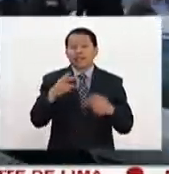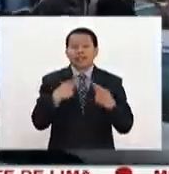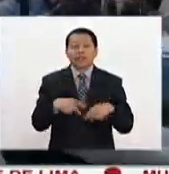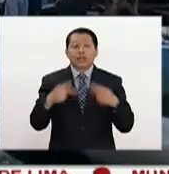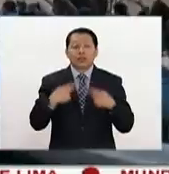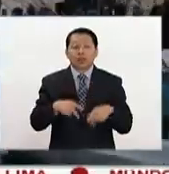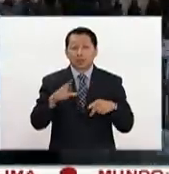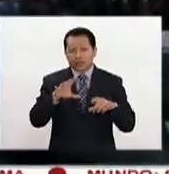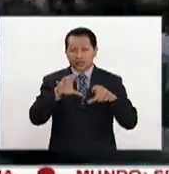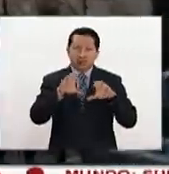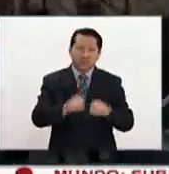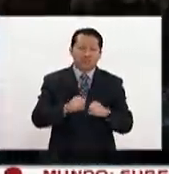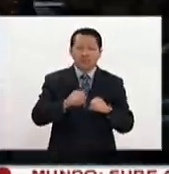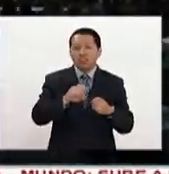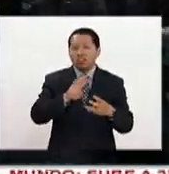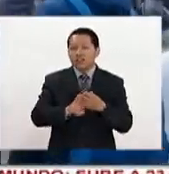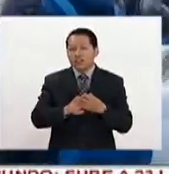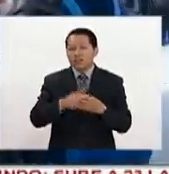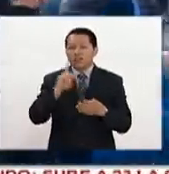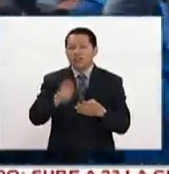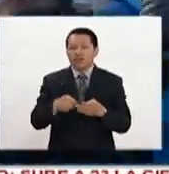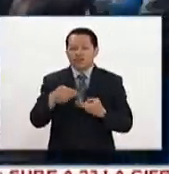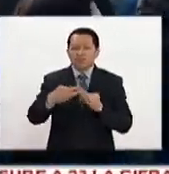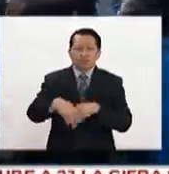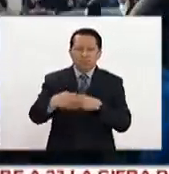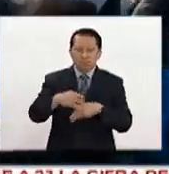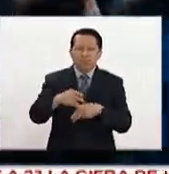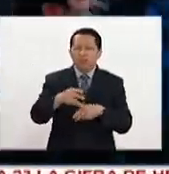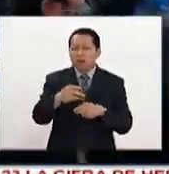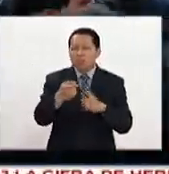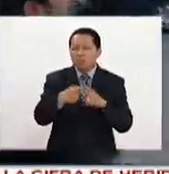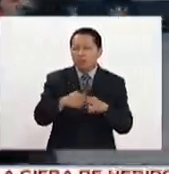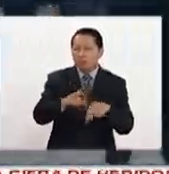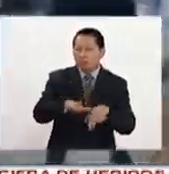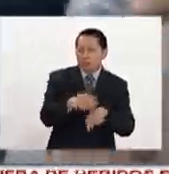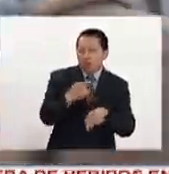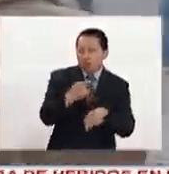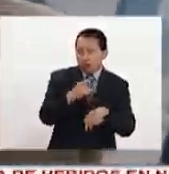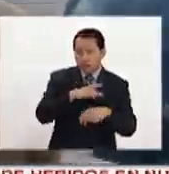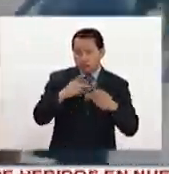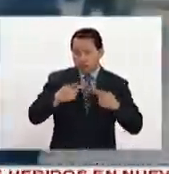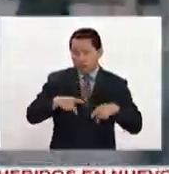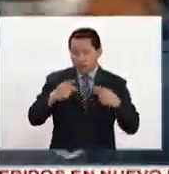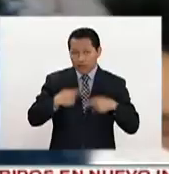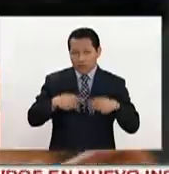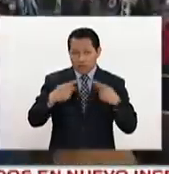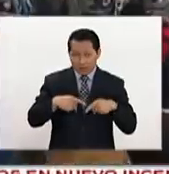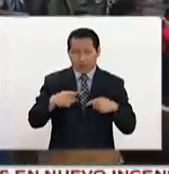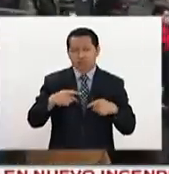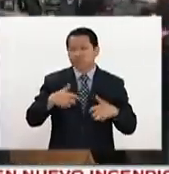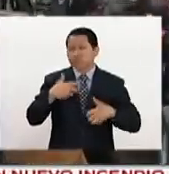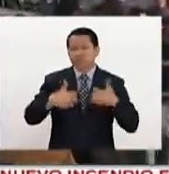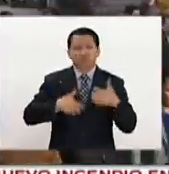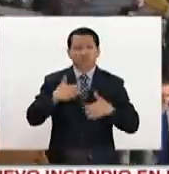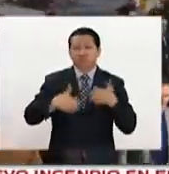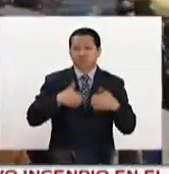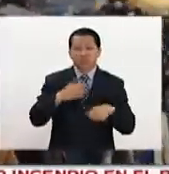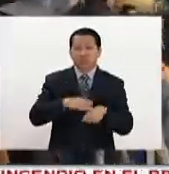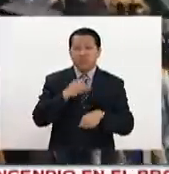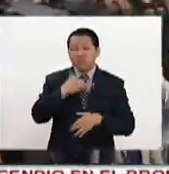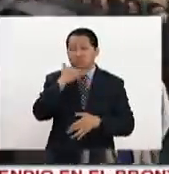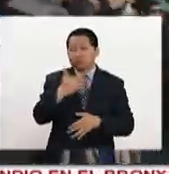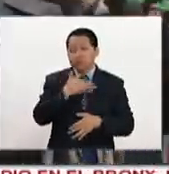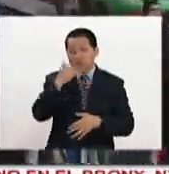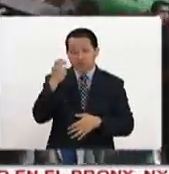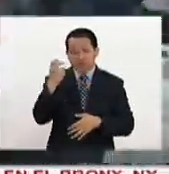personas han sido detenidas. Recordemos que las manifestaciones iniciaron tras el descontento de la población por los constantes casos de corrupción